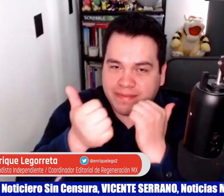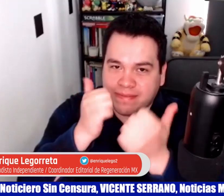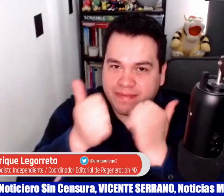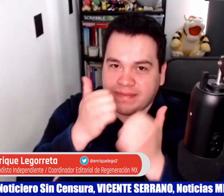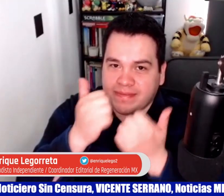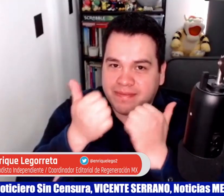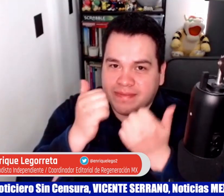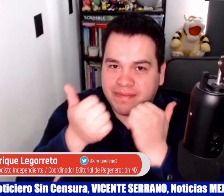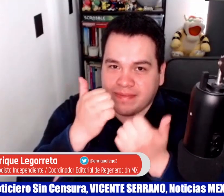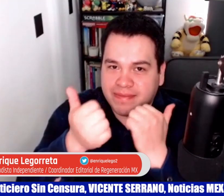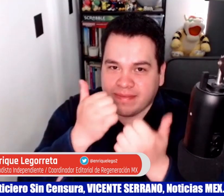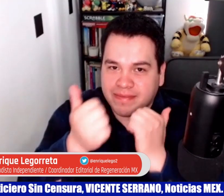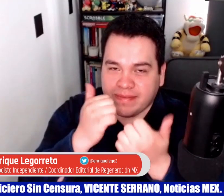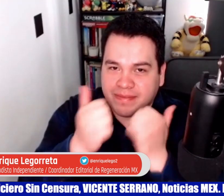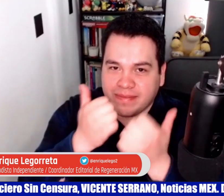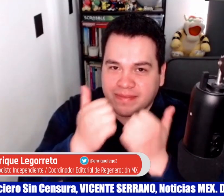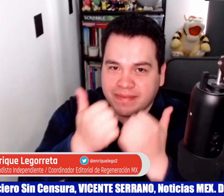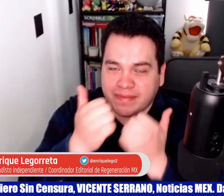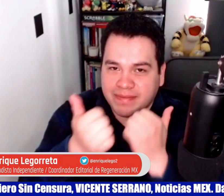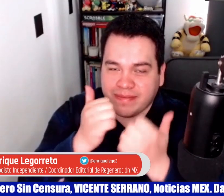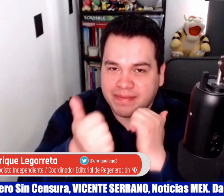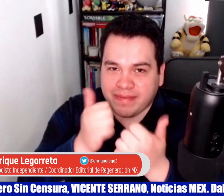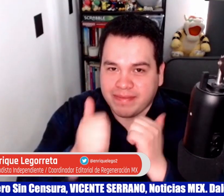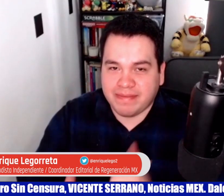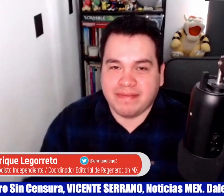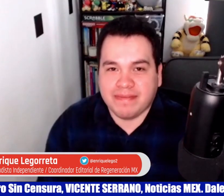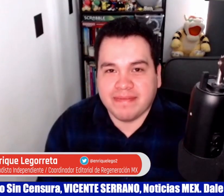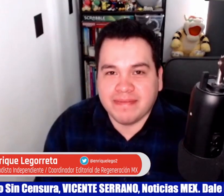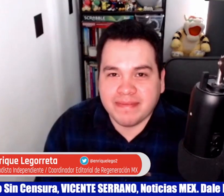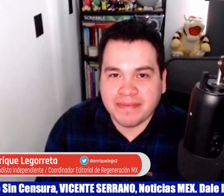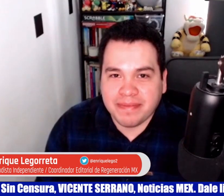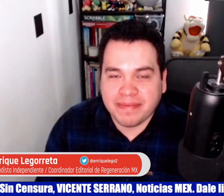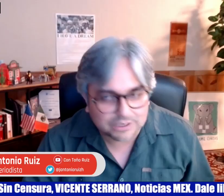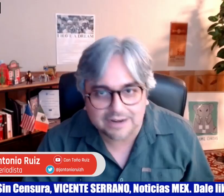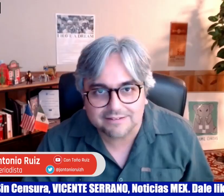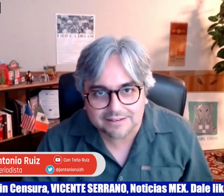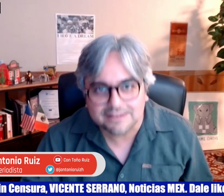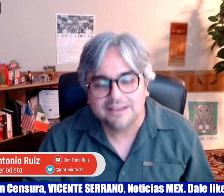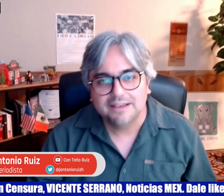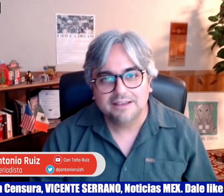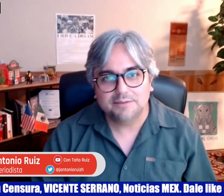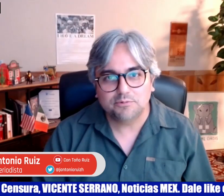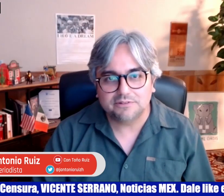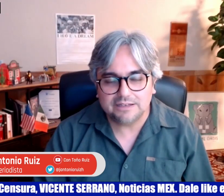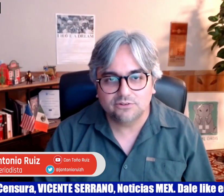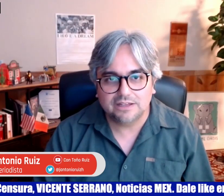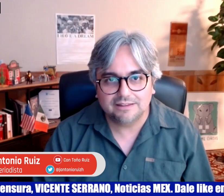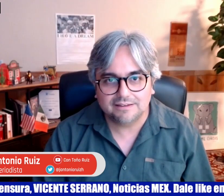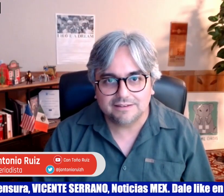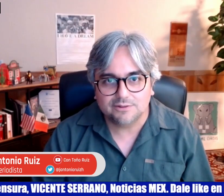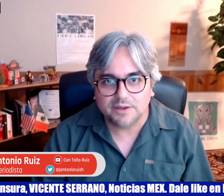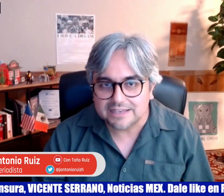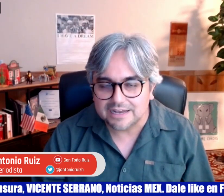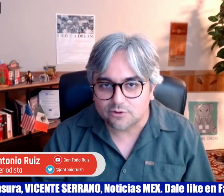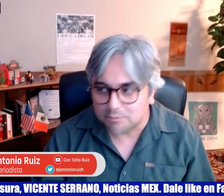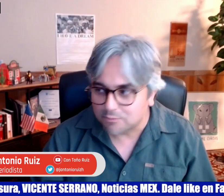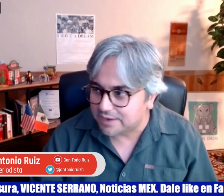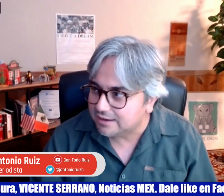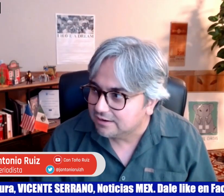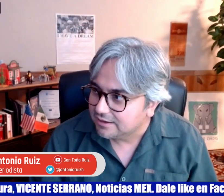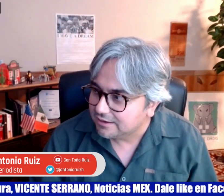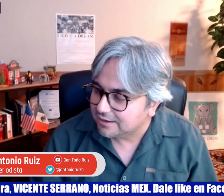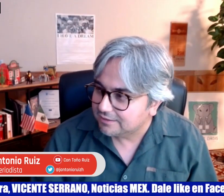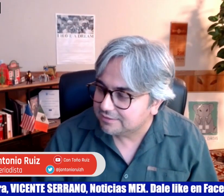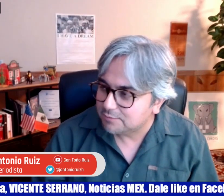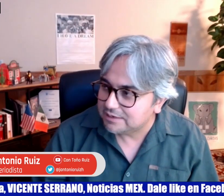Enrique Legorreta. Enrique, muchas gracias como siempre, por favor compártenos tus redes sociales y pues dinos qué andas haciendo ahí al